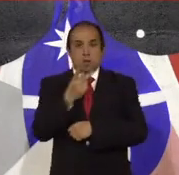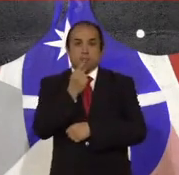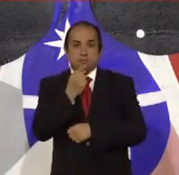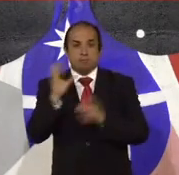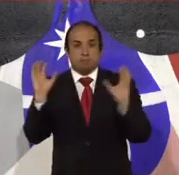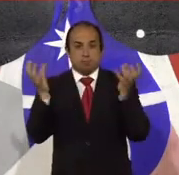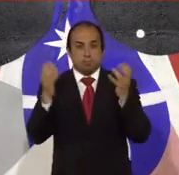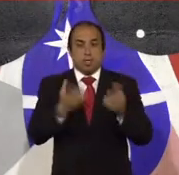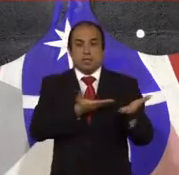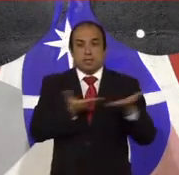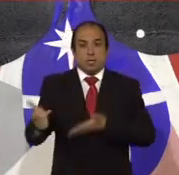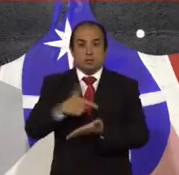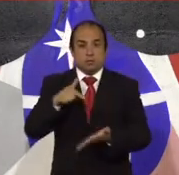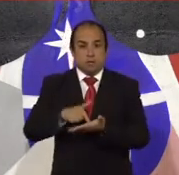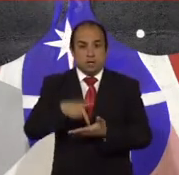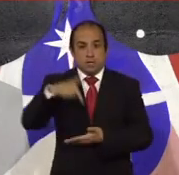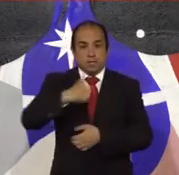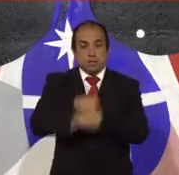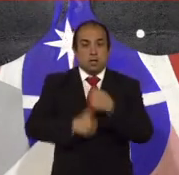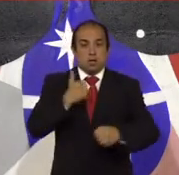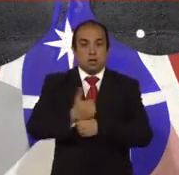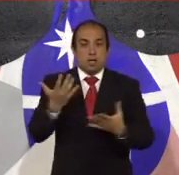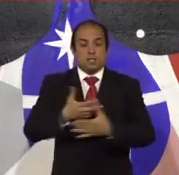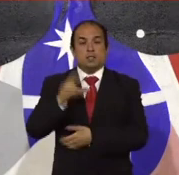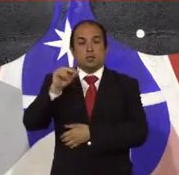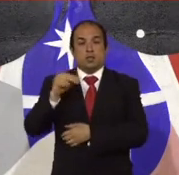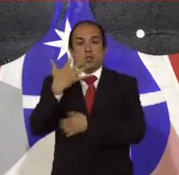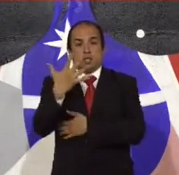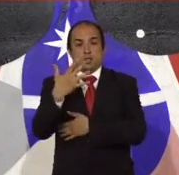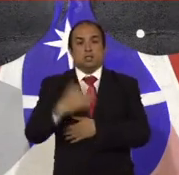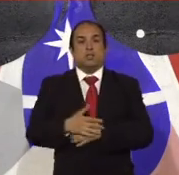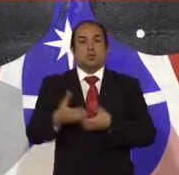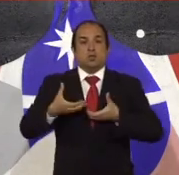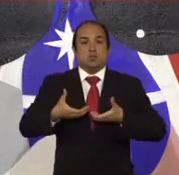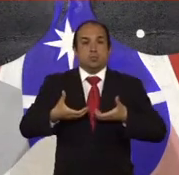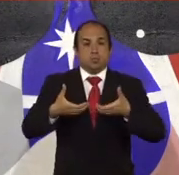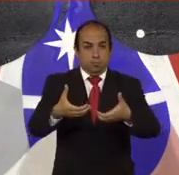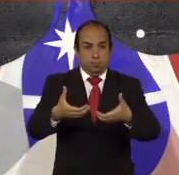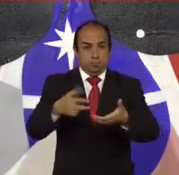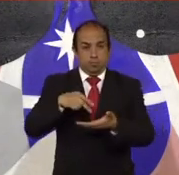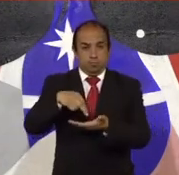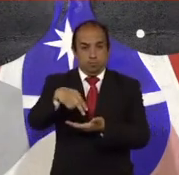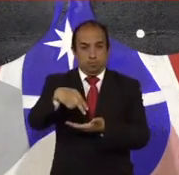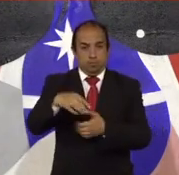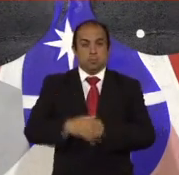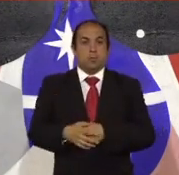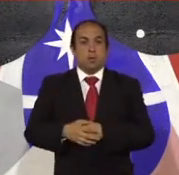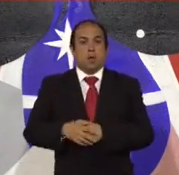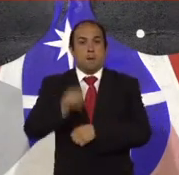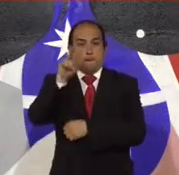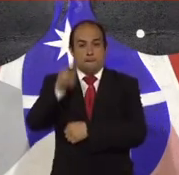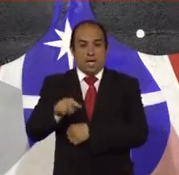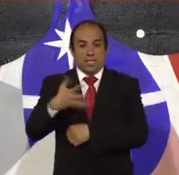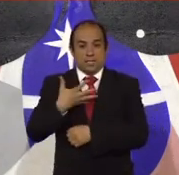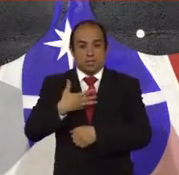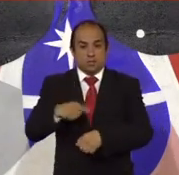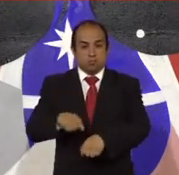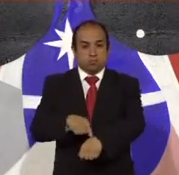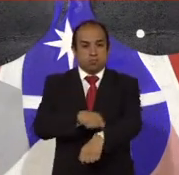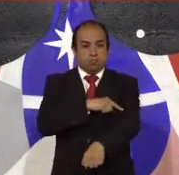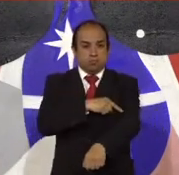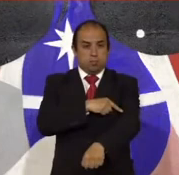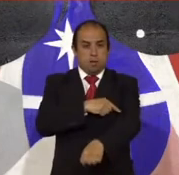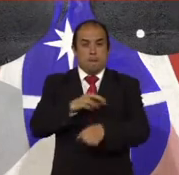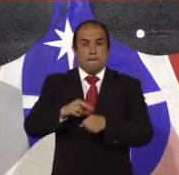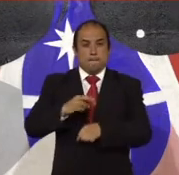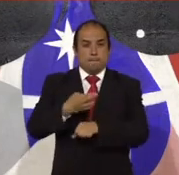lugar. Este año vamos a hacer 85 senderos, que en realidad es una longitud mucho mayor